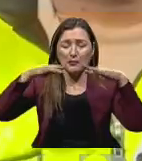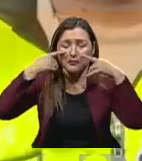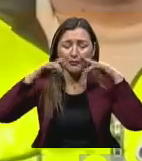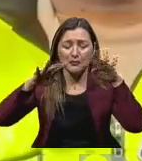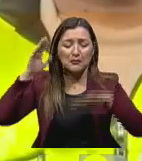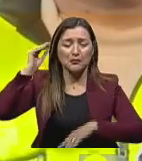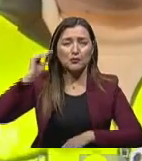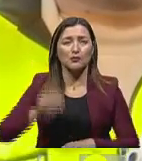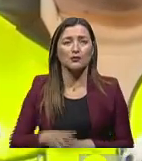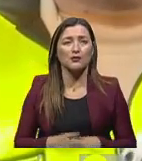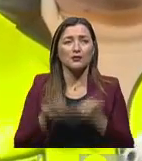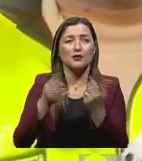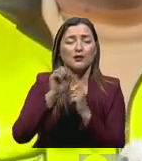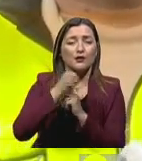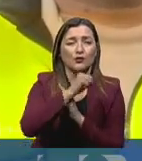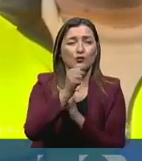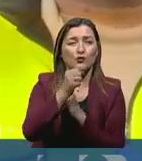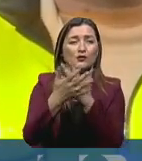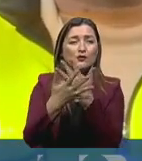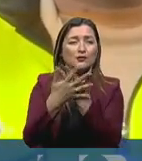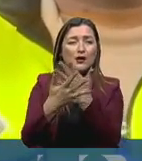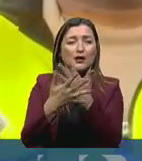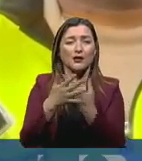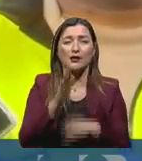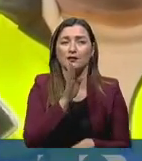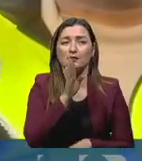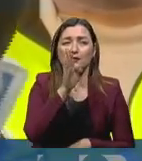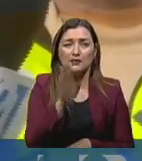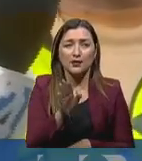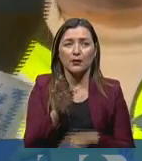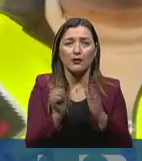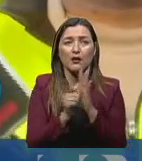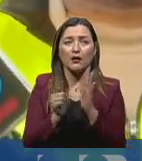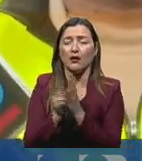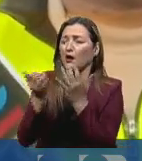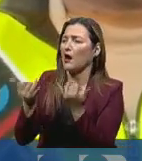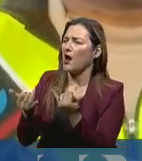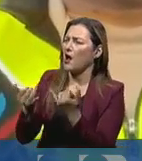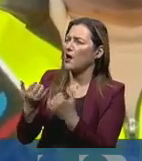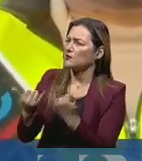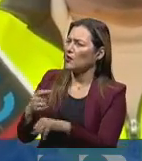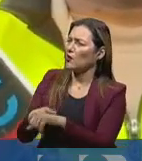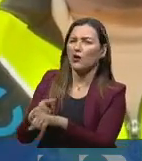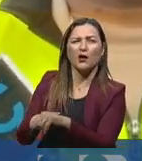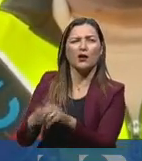hasta el momento la situación en los centros penitenciarios siempre es en alerta permanentes hasta el momento y